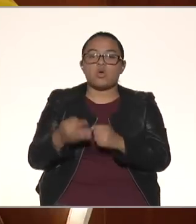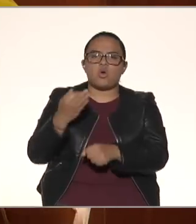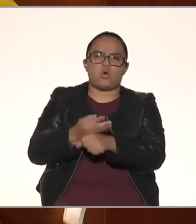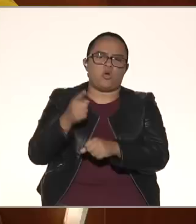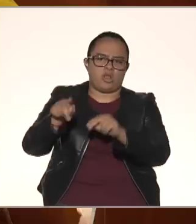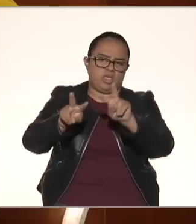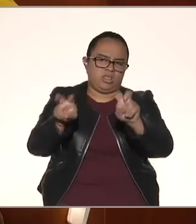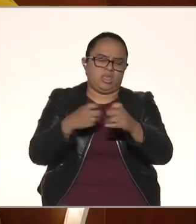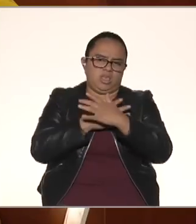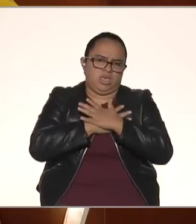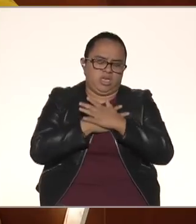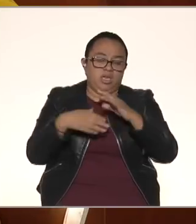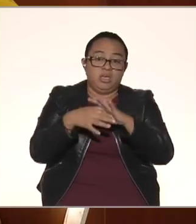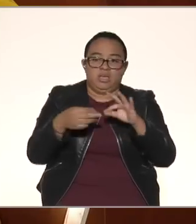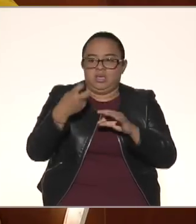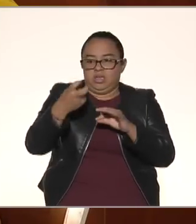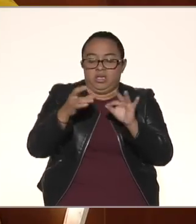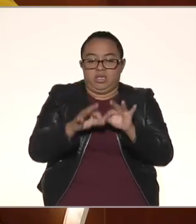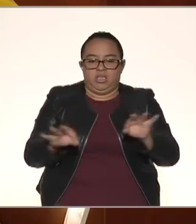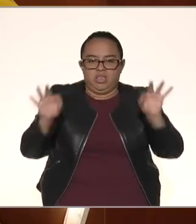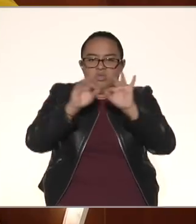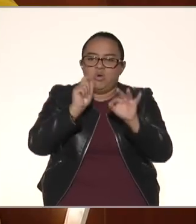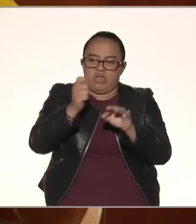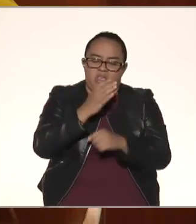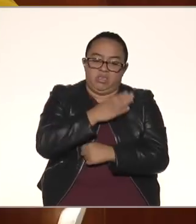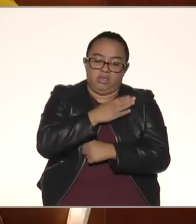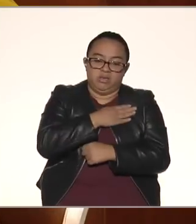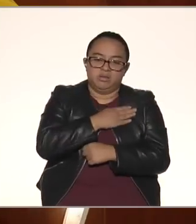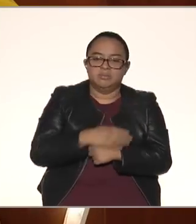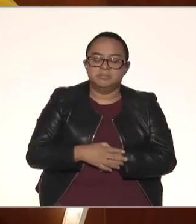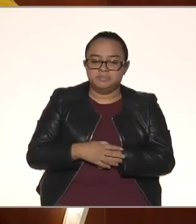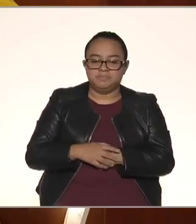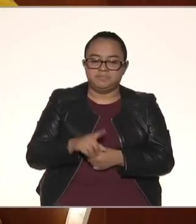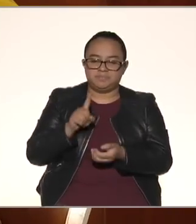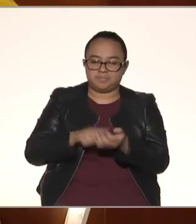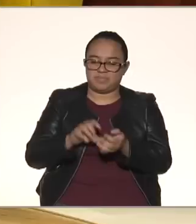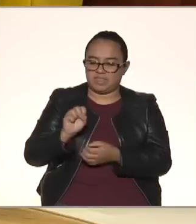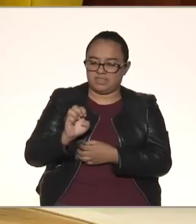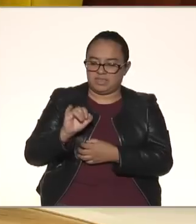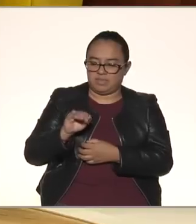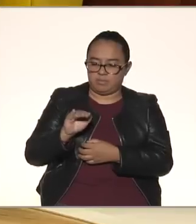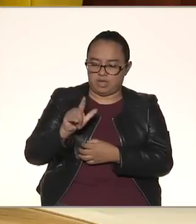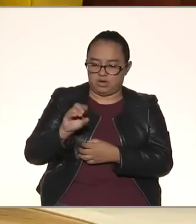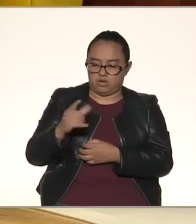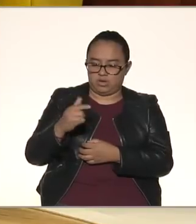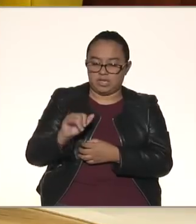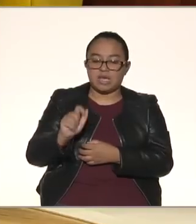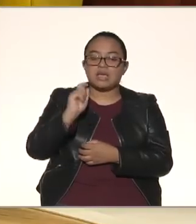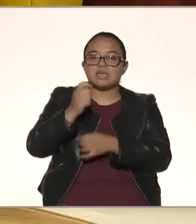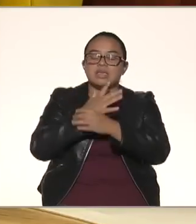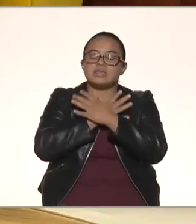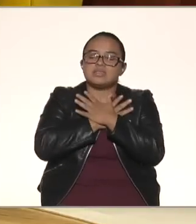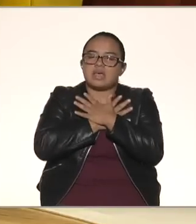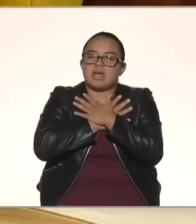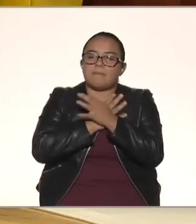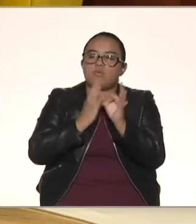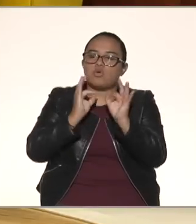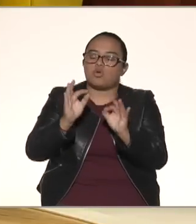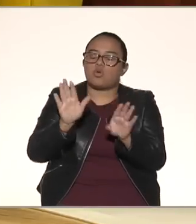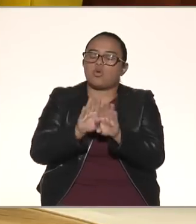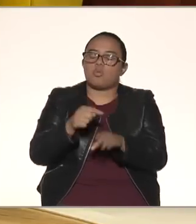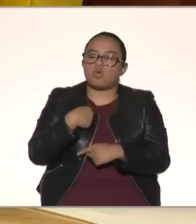y es un tema importantísimo en la generosidad. En Semiología de la Vida Cotidiana definimos el amor como anhelo de plenitud de ser.